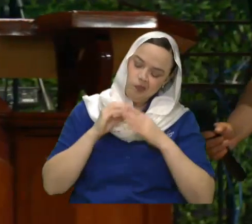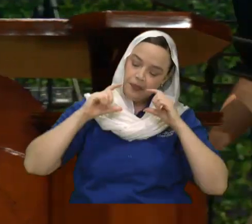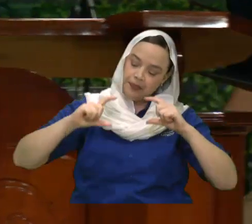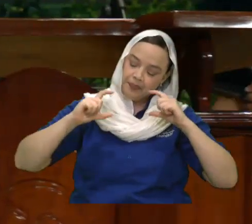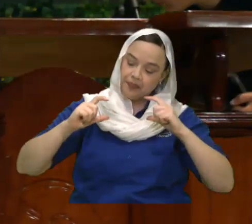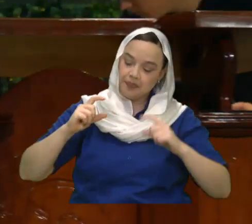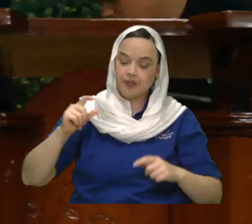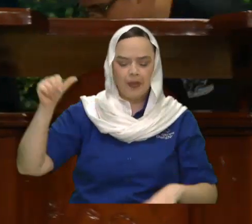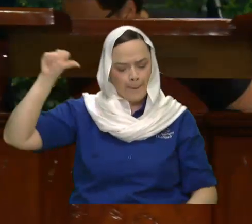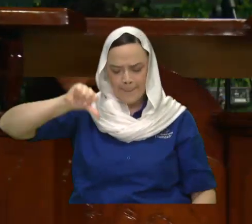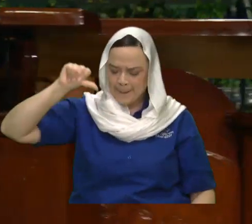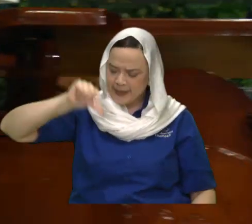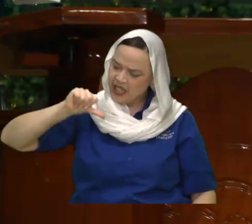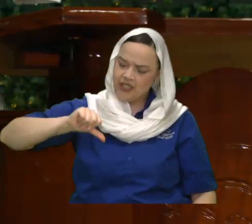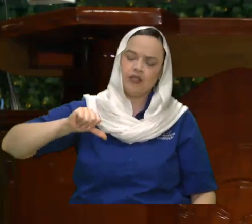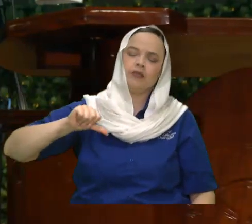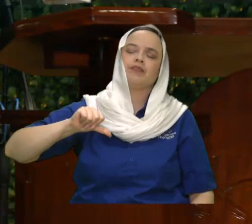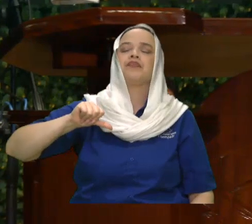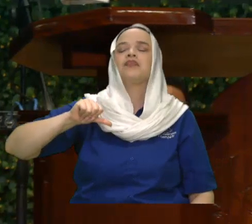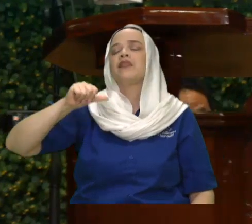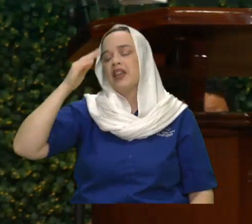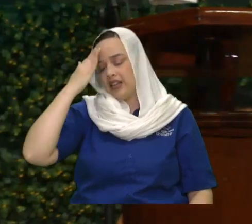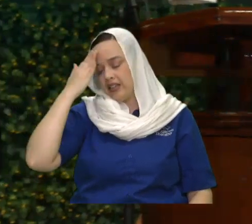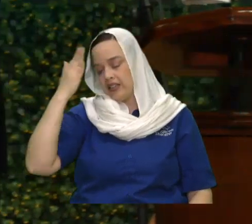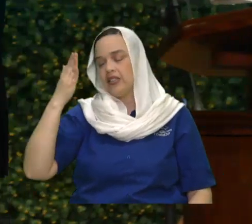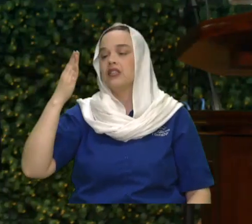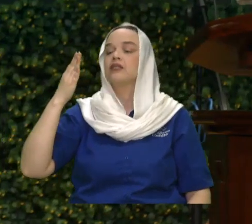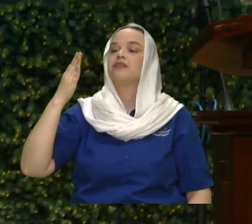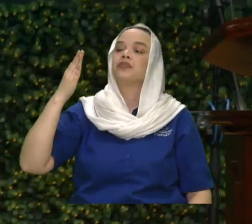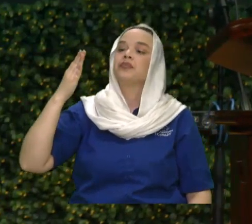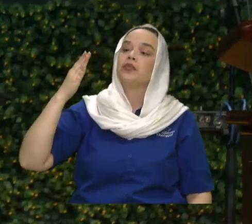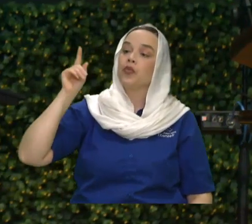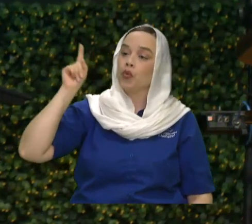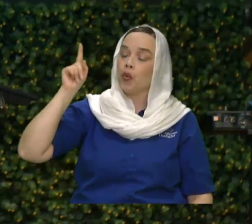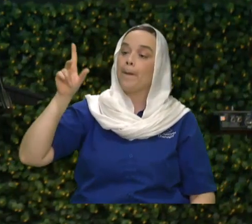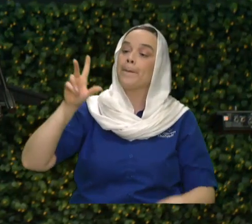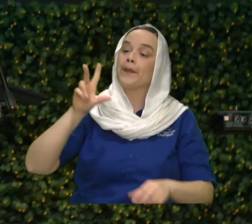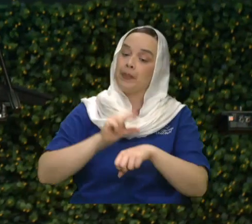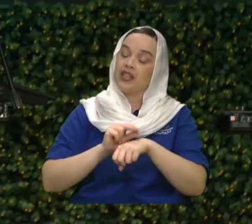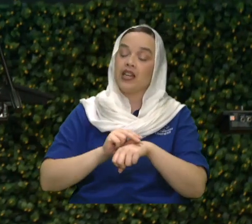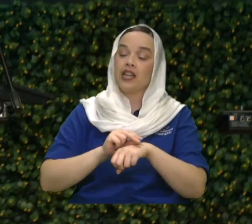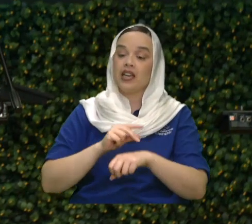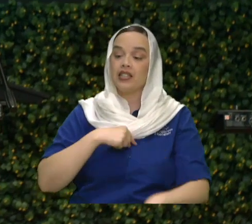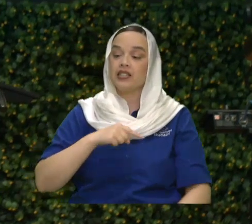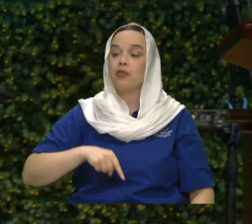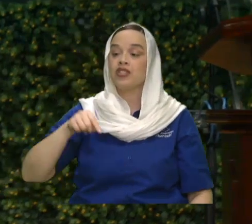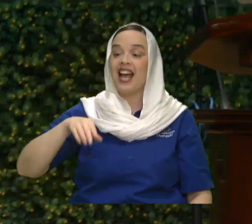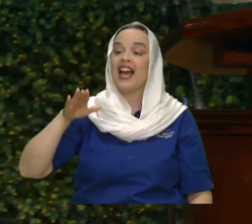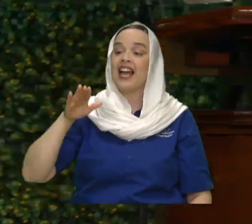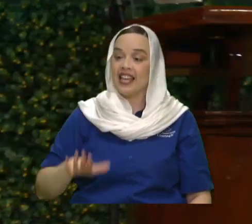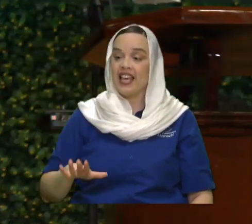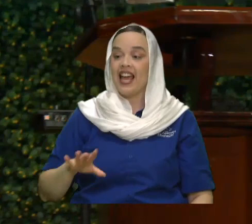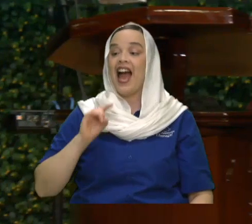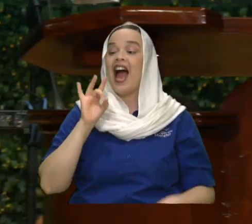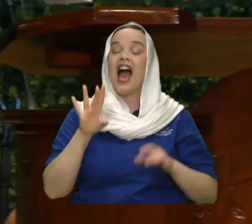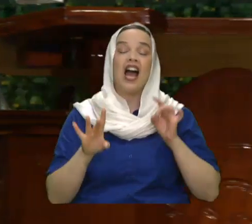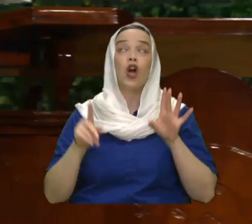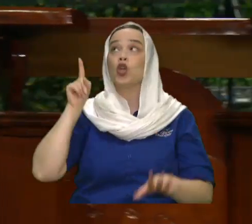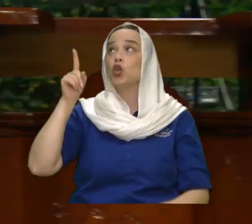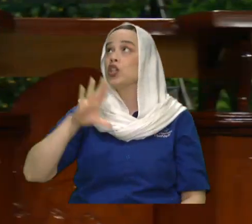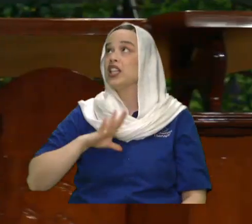invisibles ante el señor has permitido que hoy estemos acá y sabemos señor que tienes algo especial para